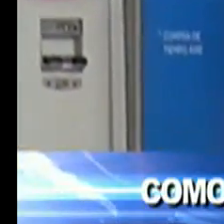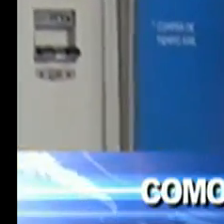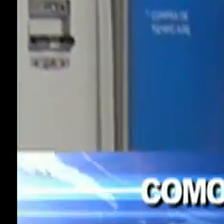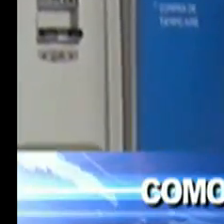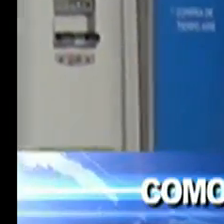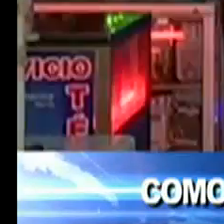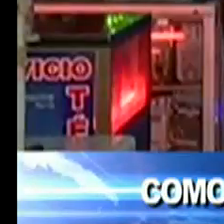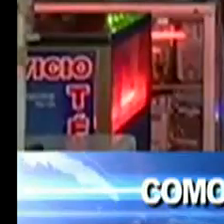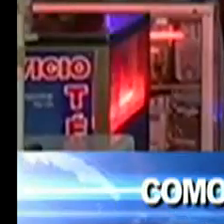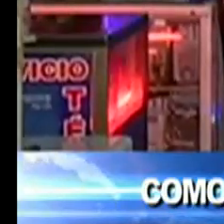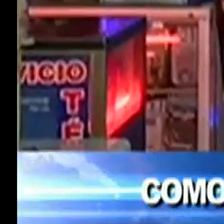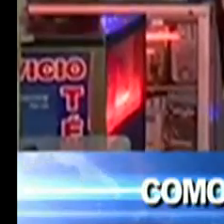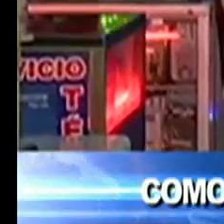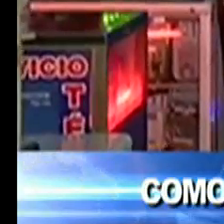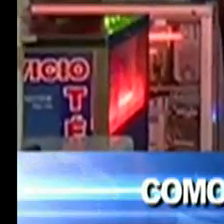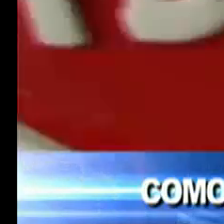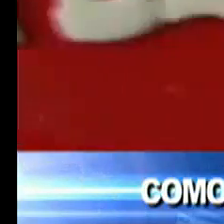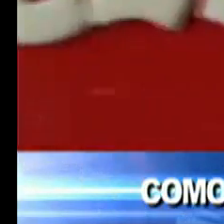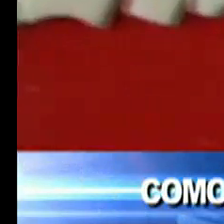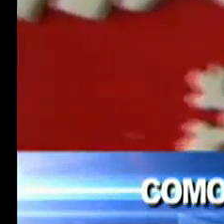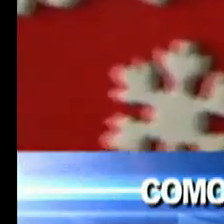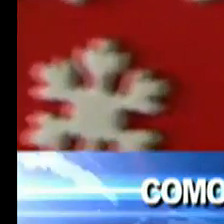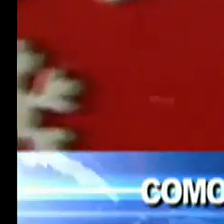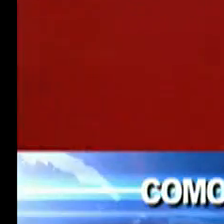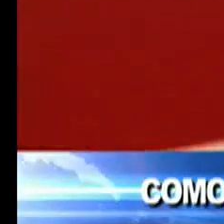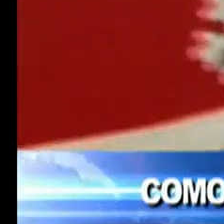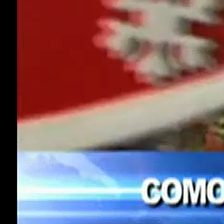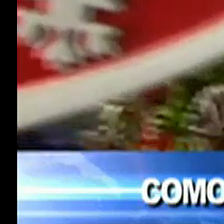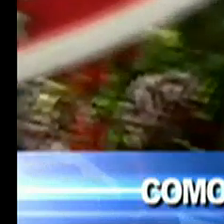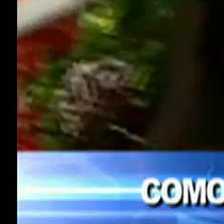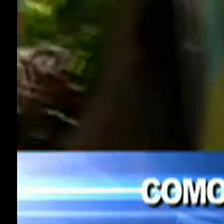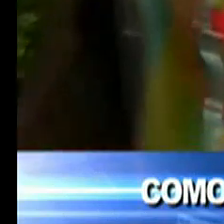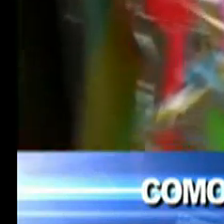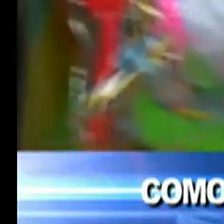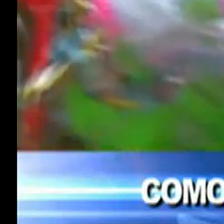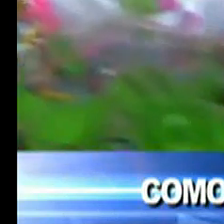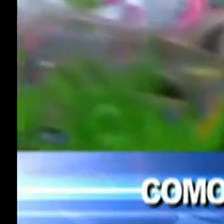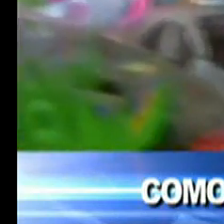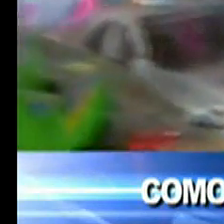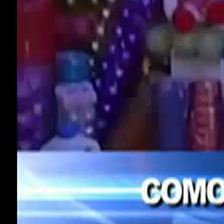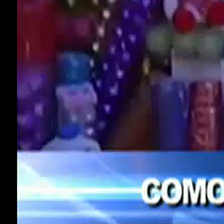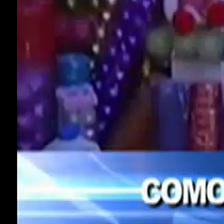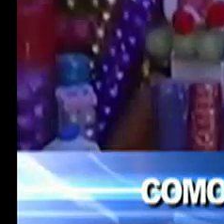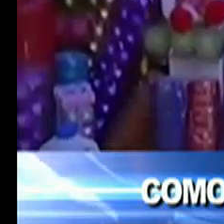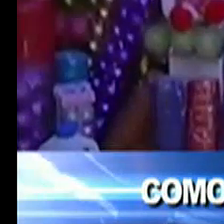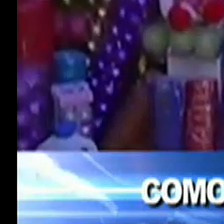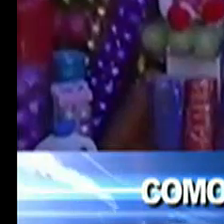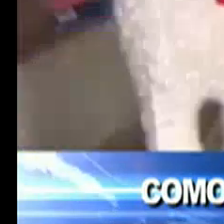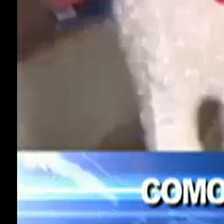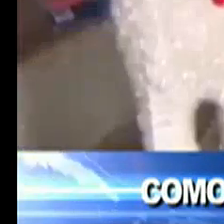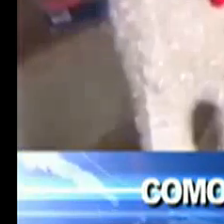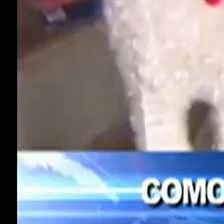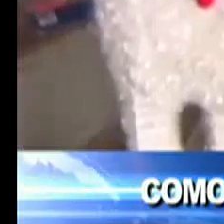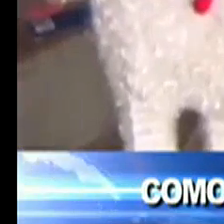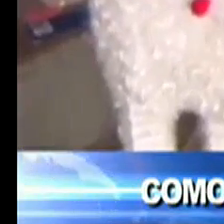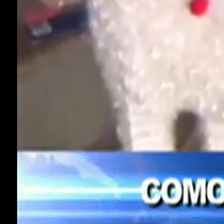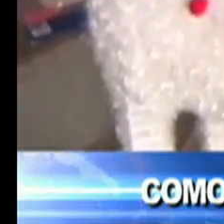Expertos económicos dan consejos prácticos para comprar planificadamente durante la época